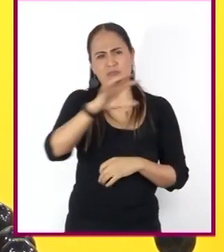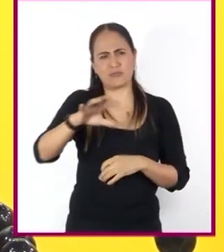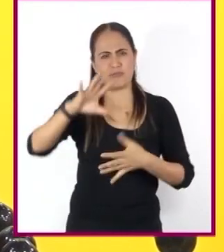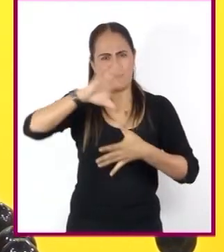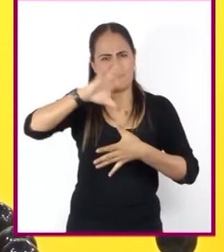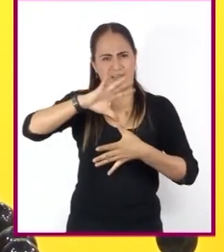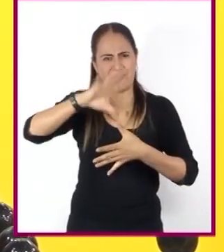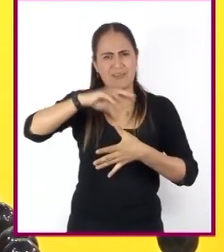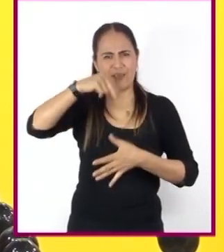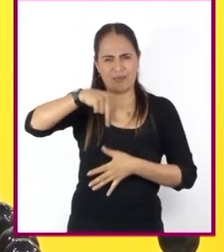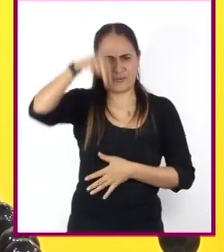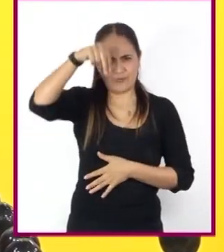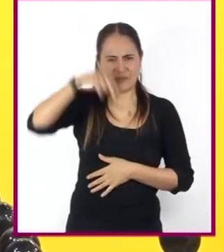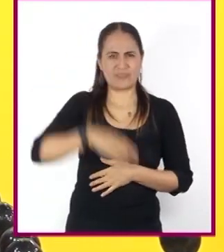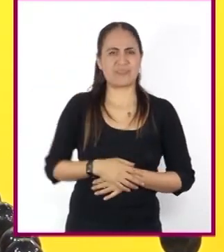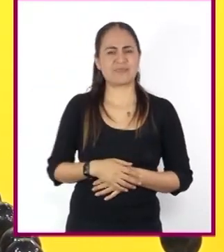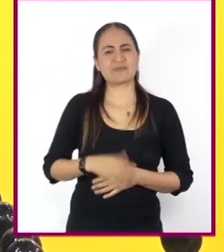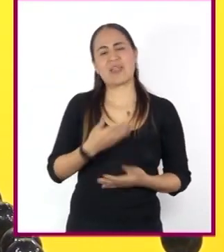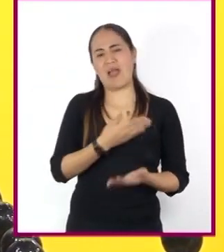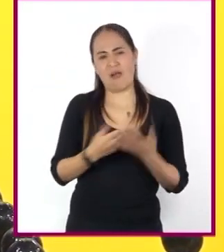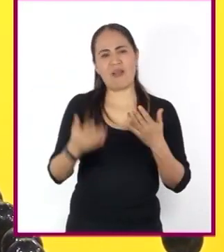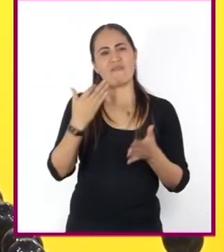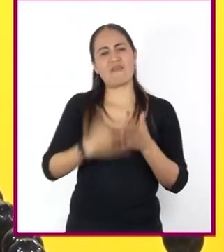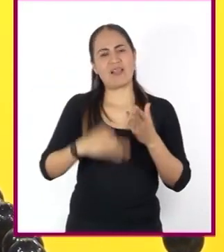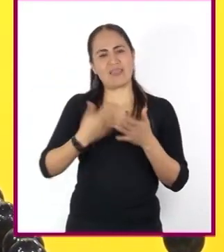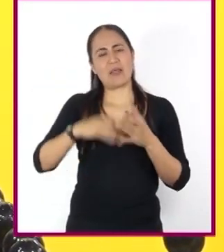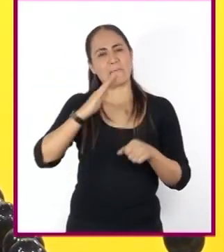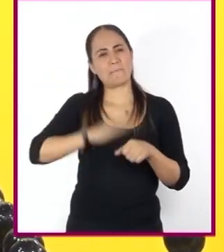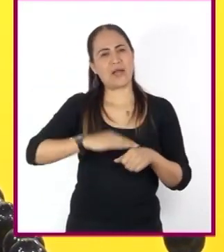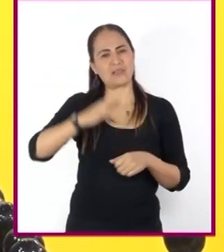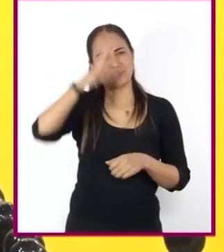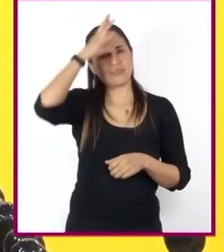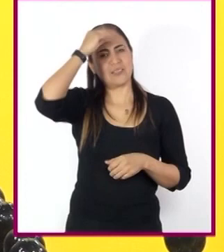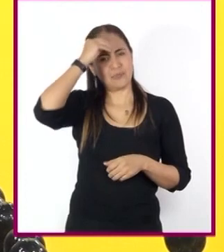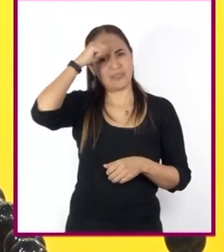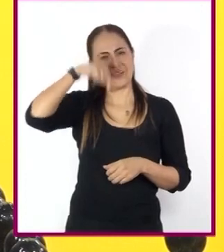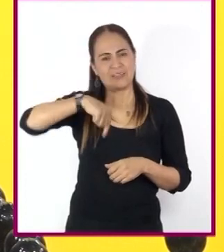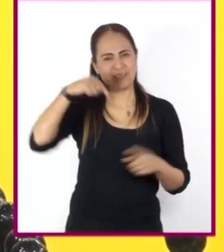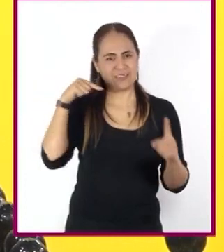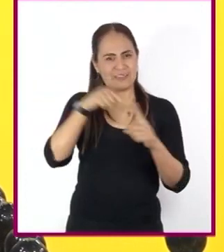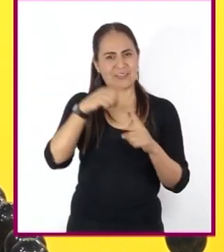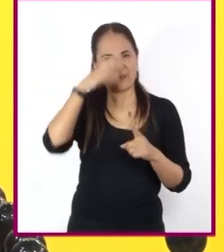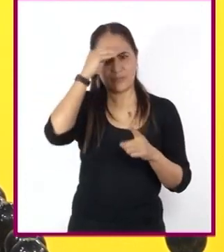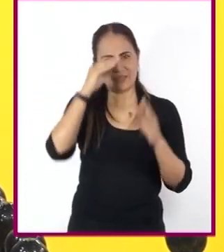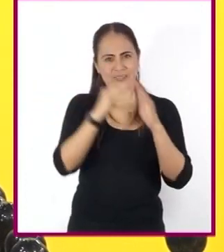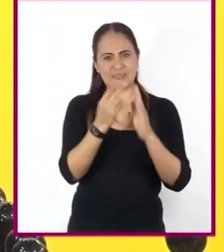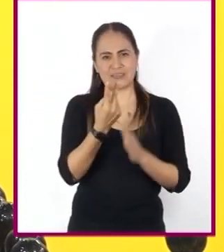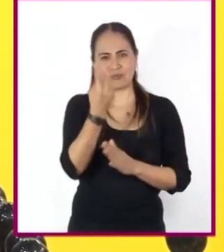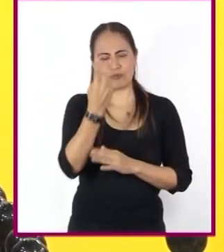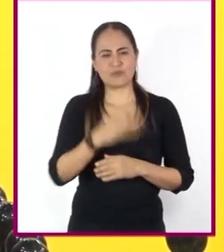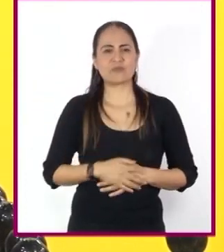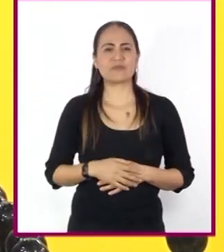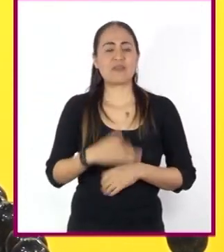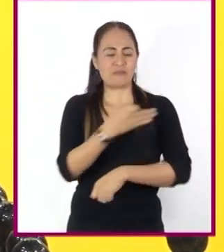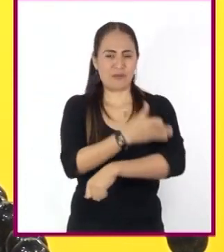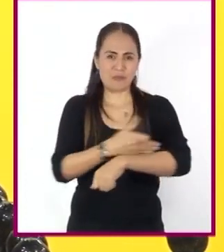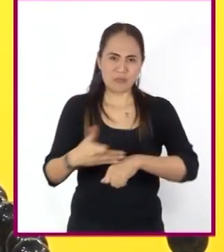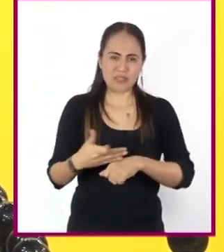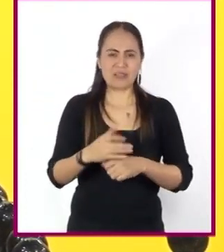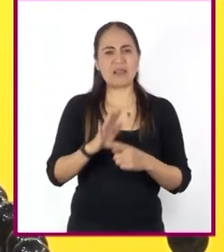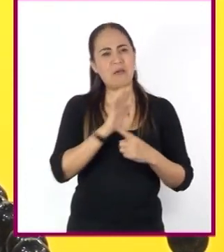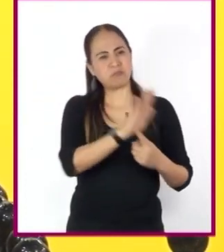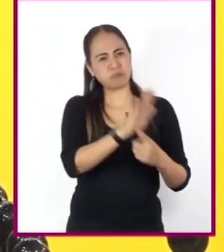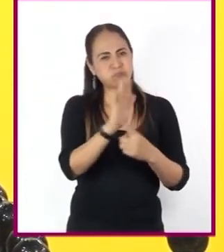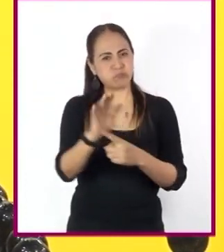Norteamérica. Aún queda mucho por descubrir e investigar aquí en Aprende en Casa 2. Comparte con tu familia lo que